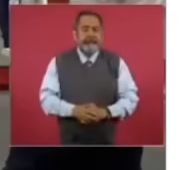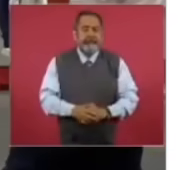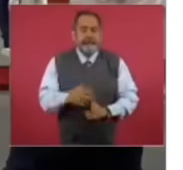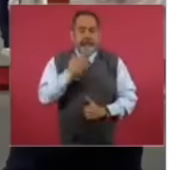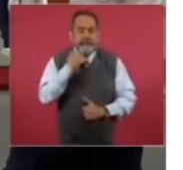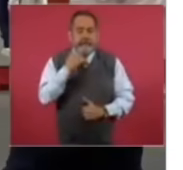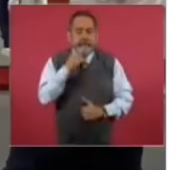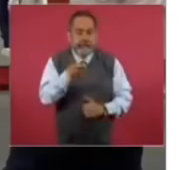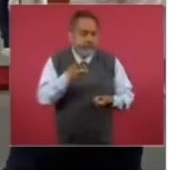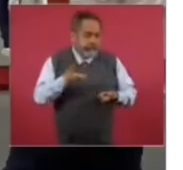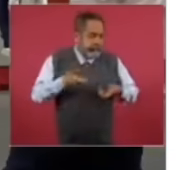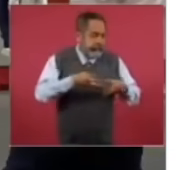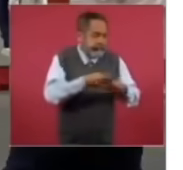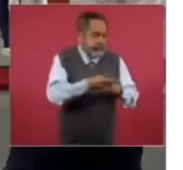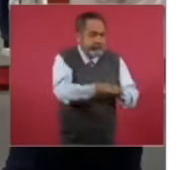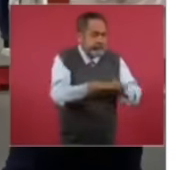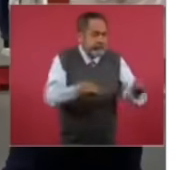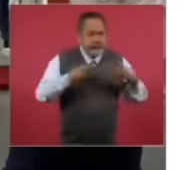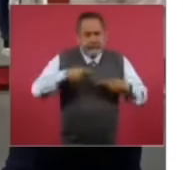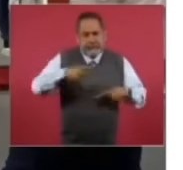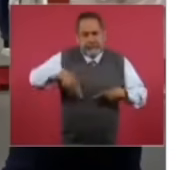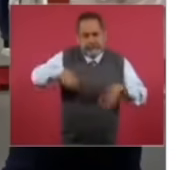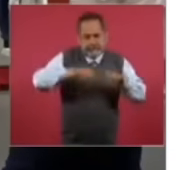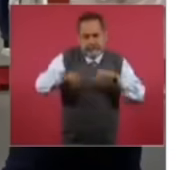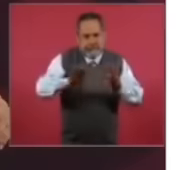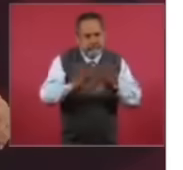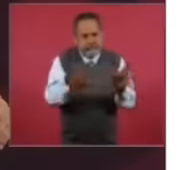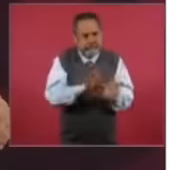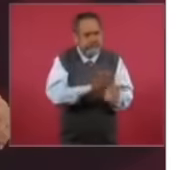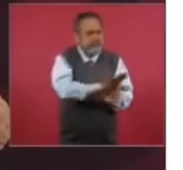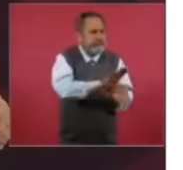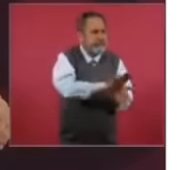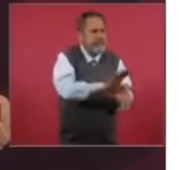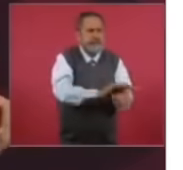utilicen esos fondos para los trabajadores